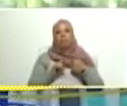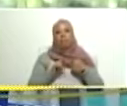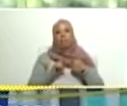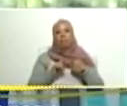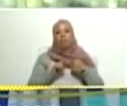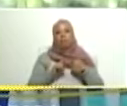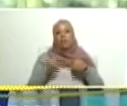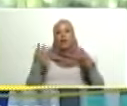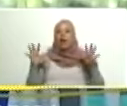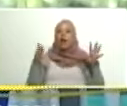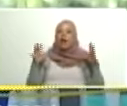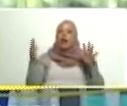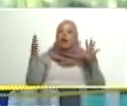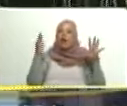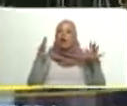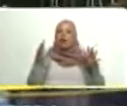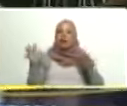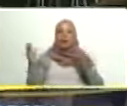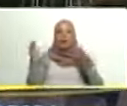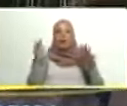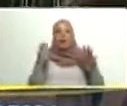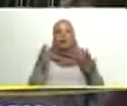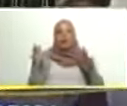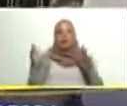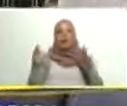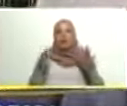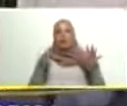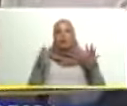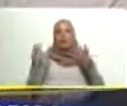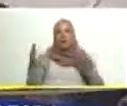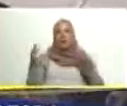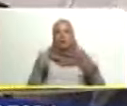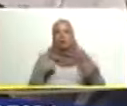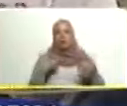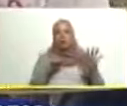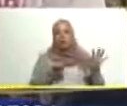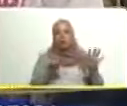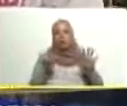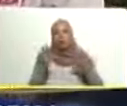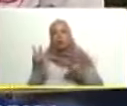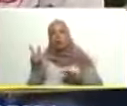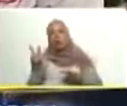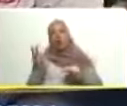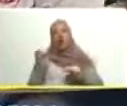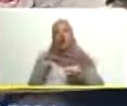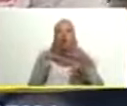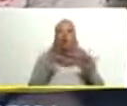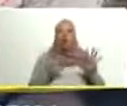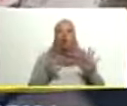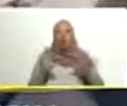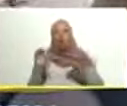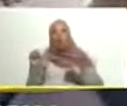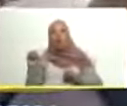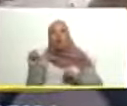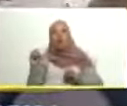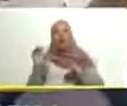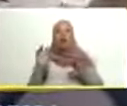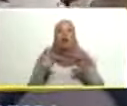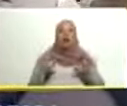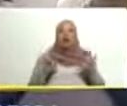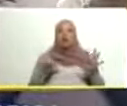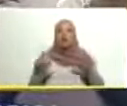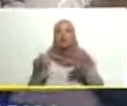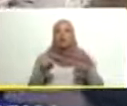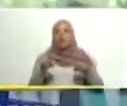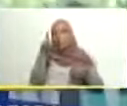mayores. Nosotros, los sesentones, setentones, ochentones, noventones, centenarios.